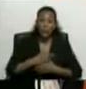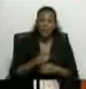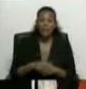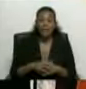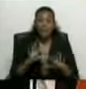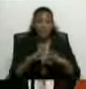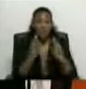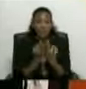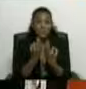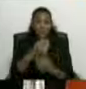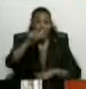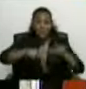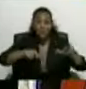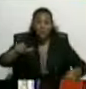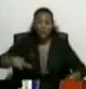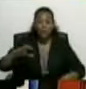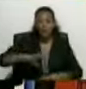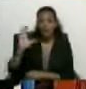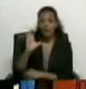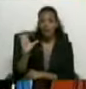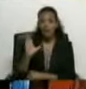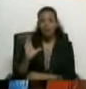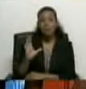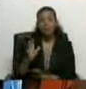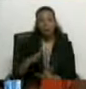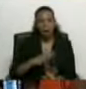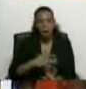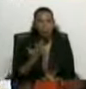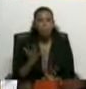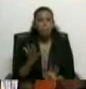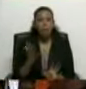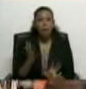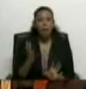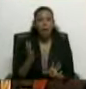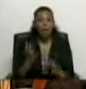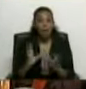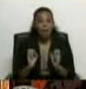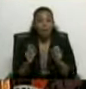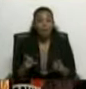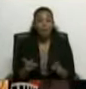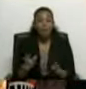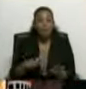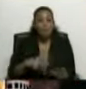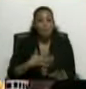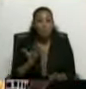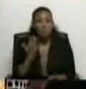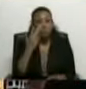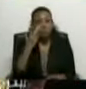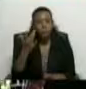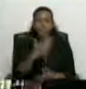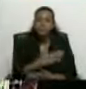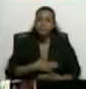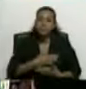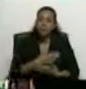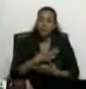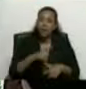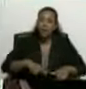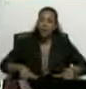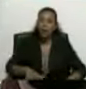las familias venezolanas podrán en esta oportunidad disfrutar